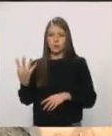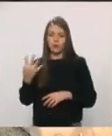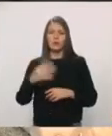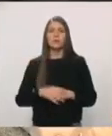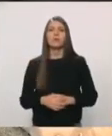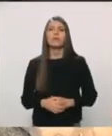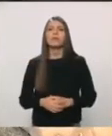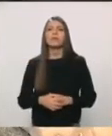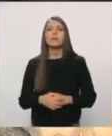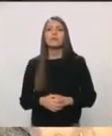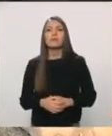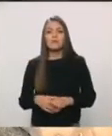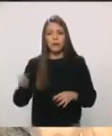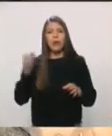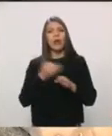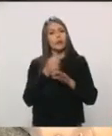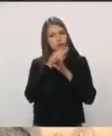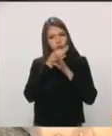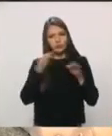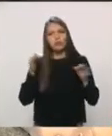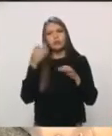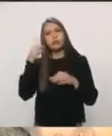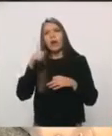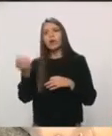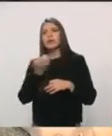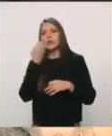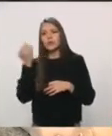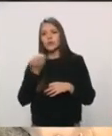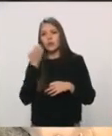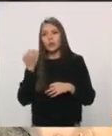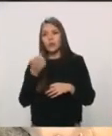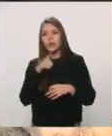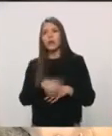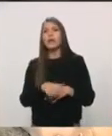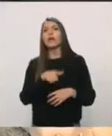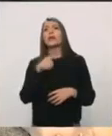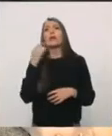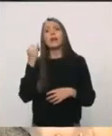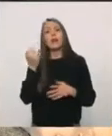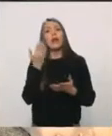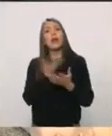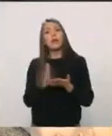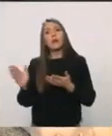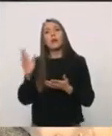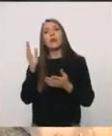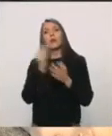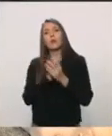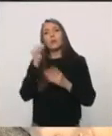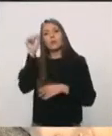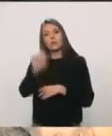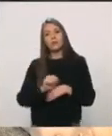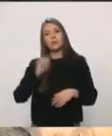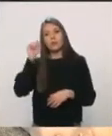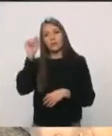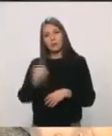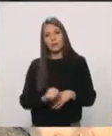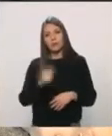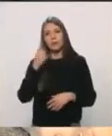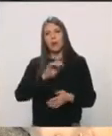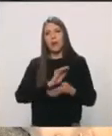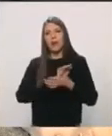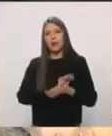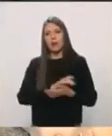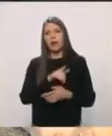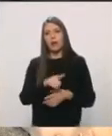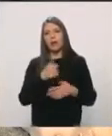6962-7424. Está ahorita abierta la convocatoria para la Escuela de Paramédicos y además tenemos cursos todos los sábados de primeros auxilios. ¿Los cursos son gratuitos? Tienen una ligera